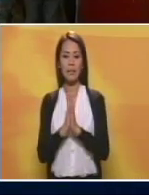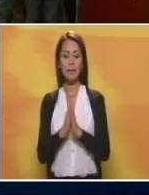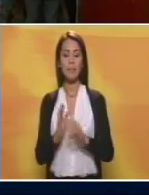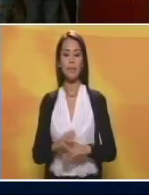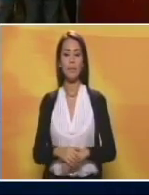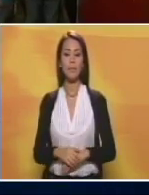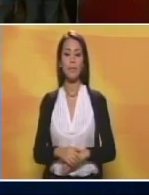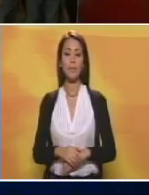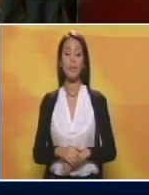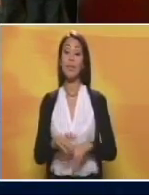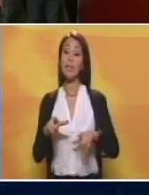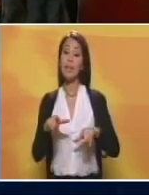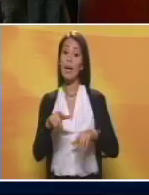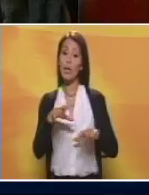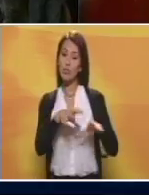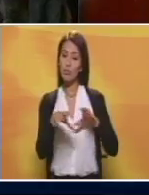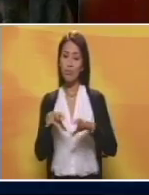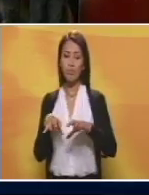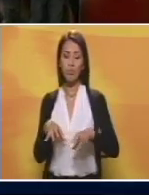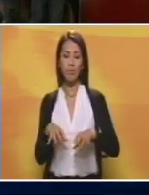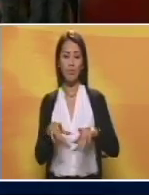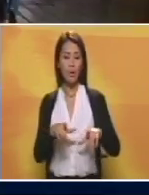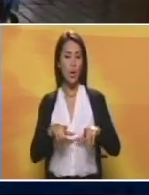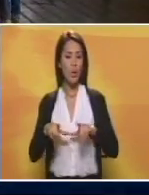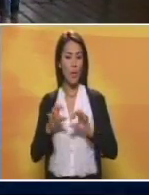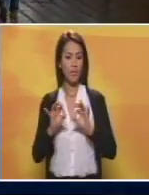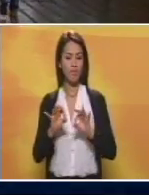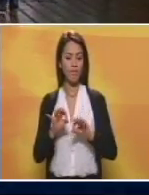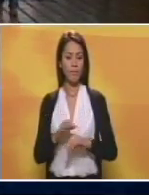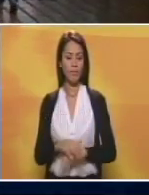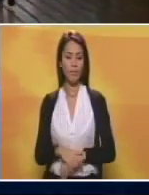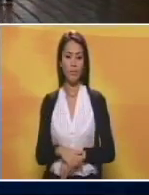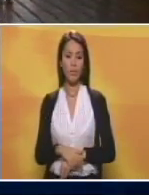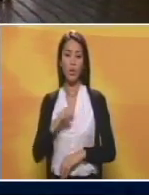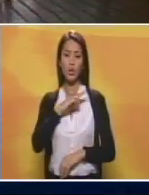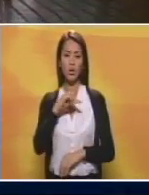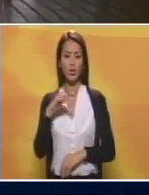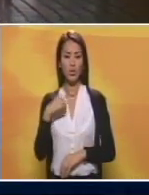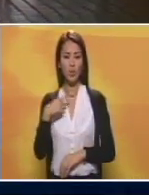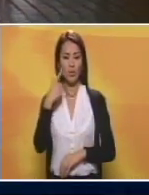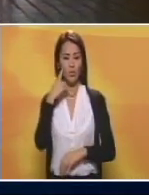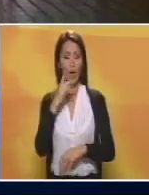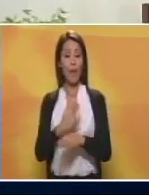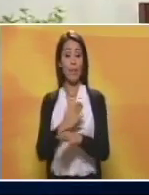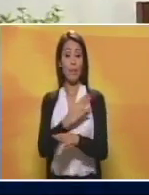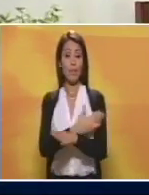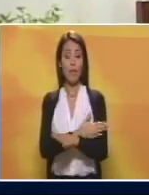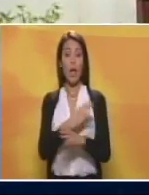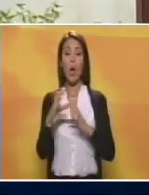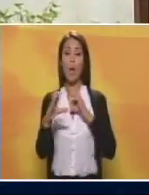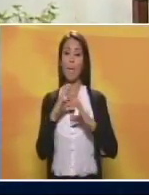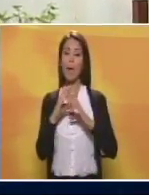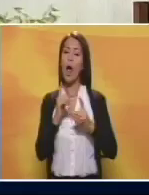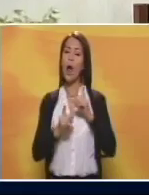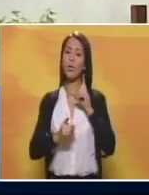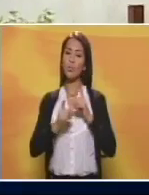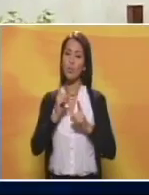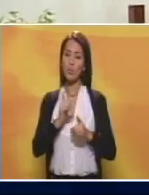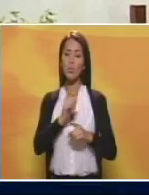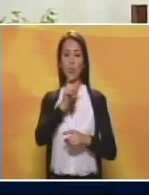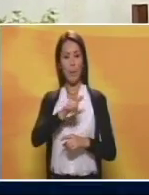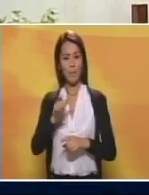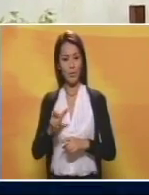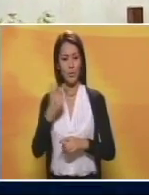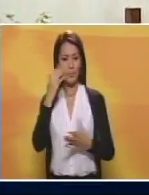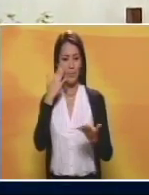o ciudades del oriente del país. Nosotros previamente conversamos con algunos de esos